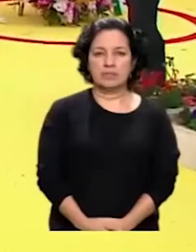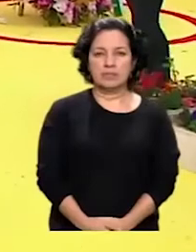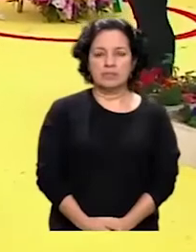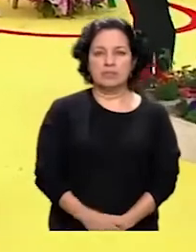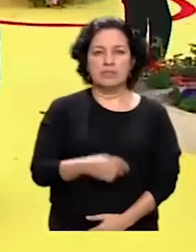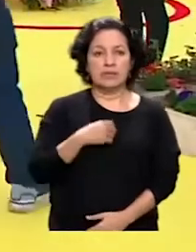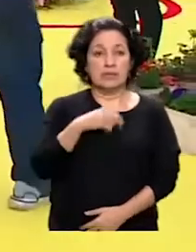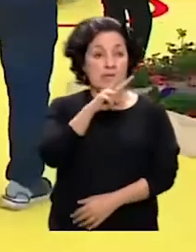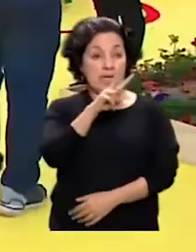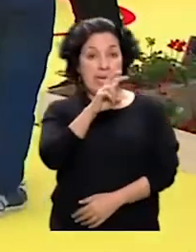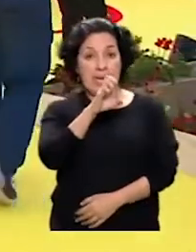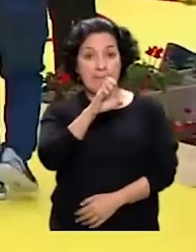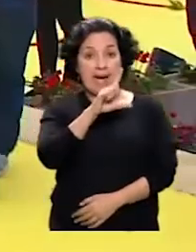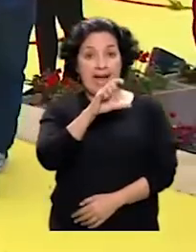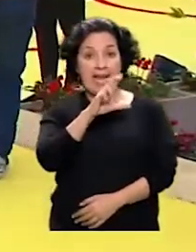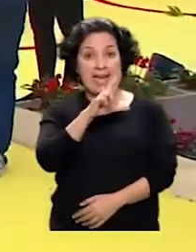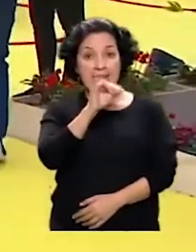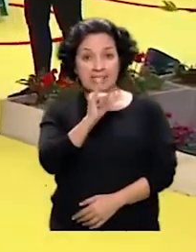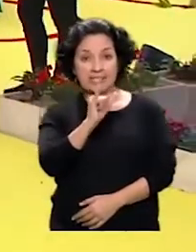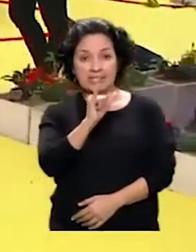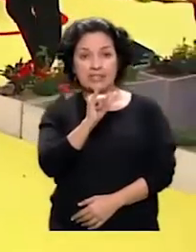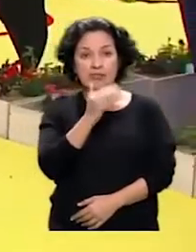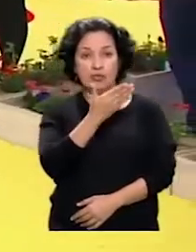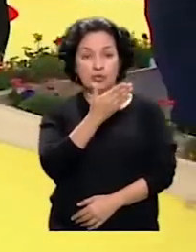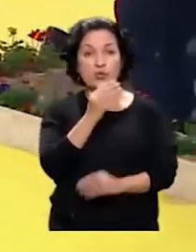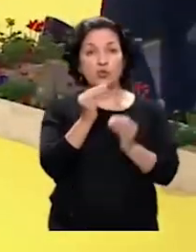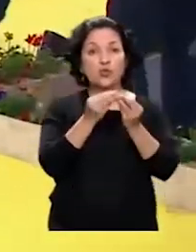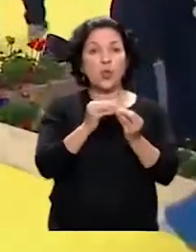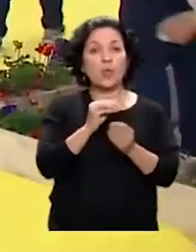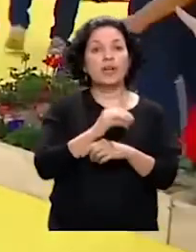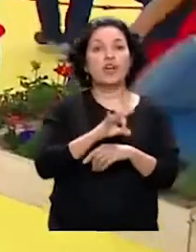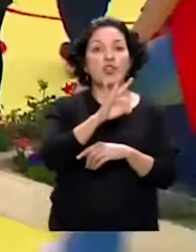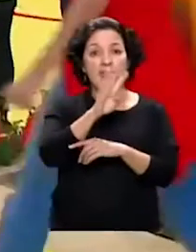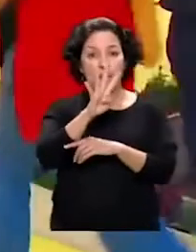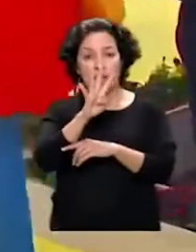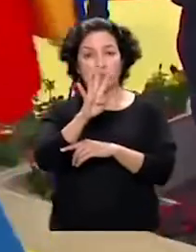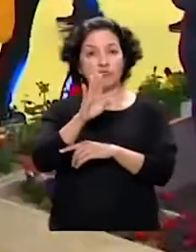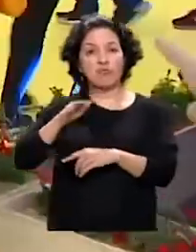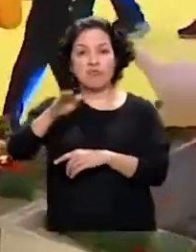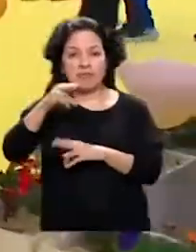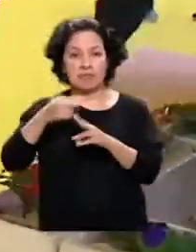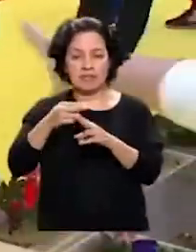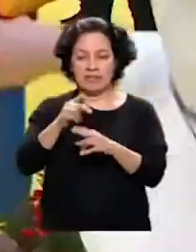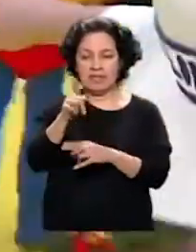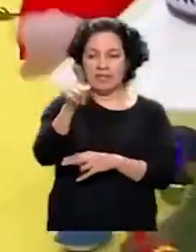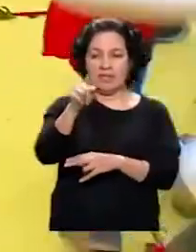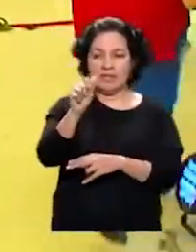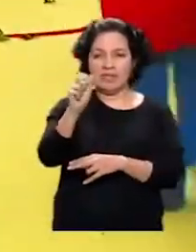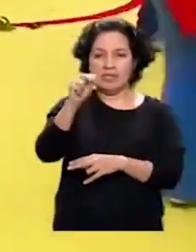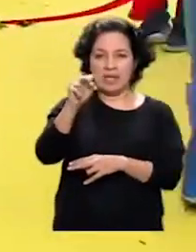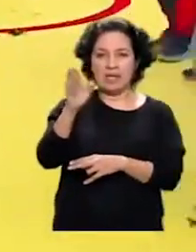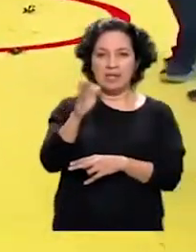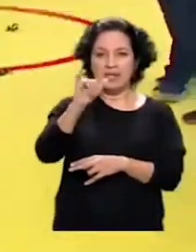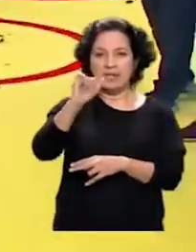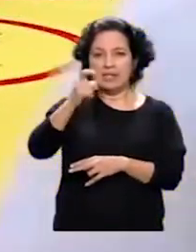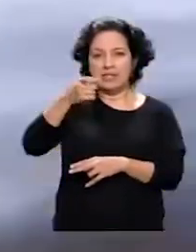Valery Sánchez Incapié, número de contrato 34, Vereda San Ignacio. Su representante es Sandra